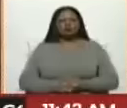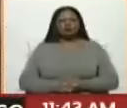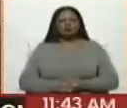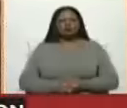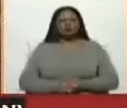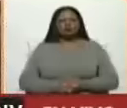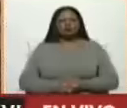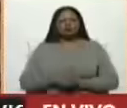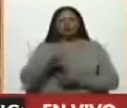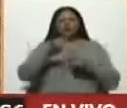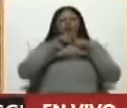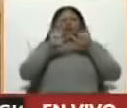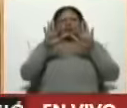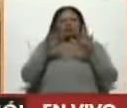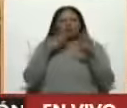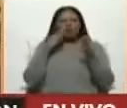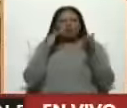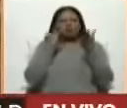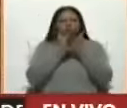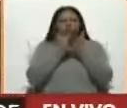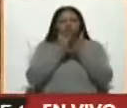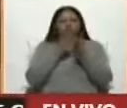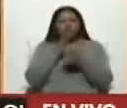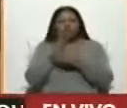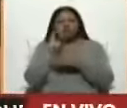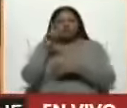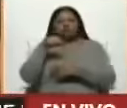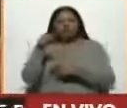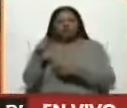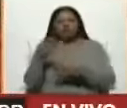Un 1x10 que pueda ser auditable.